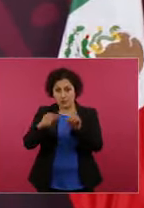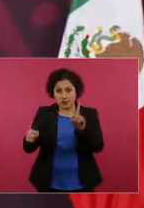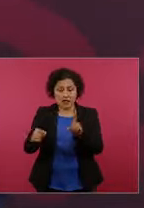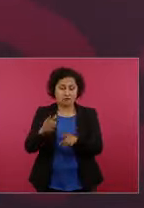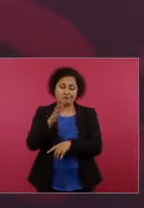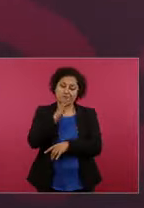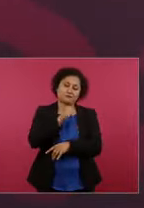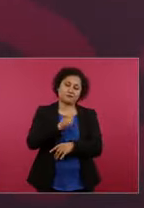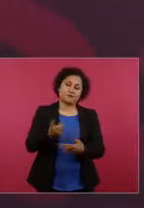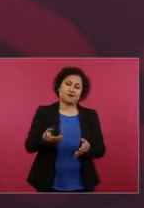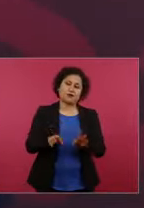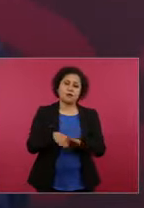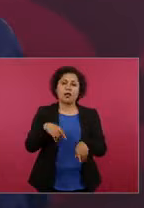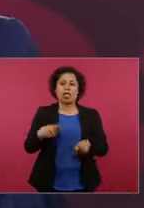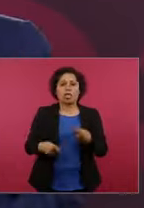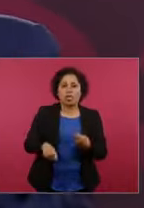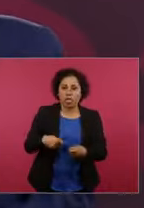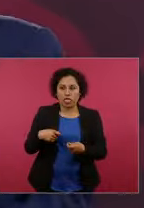Guango.